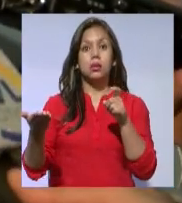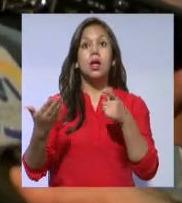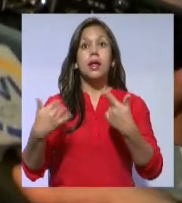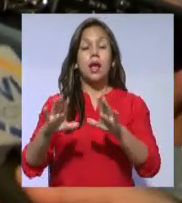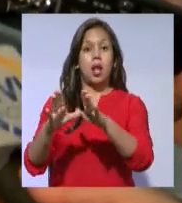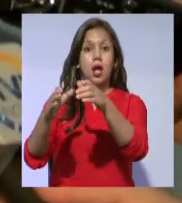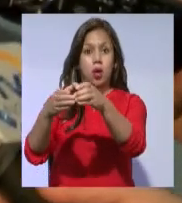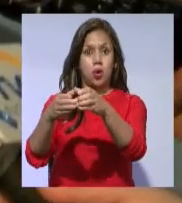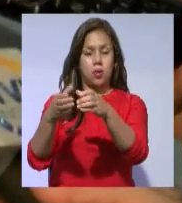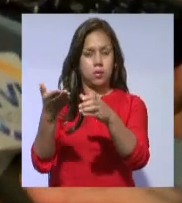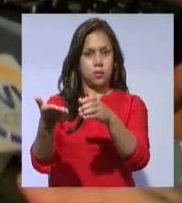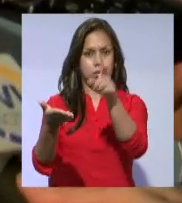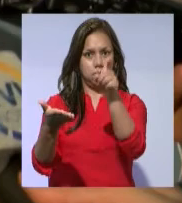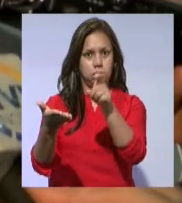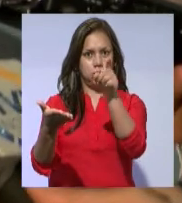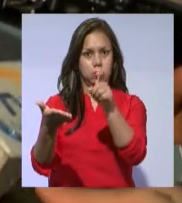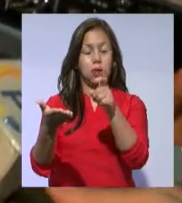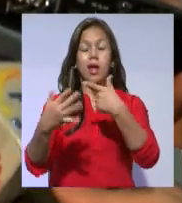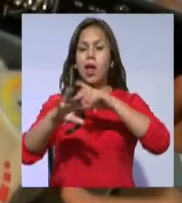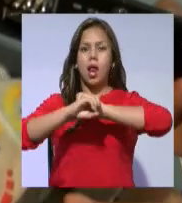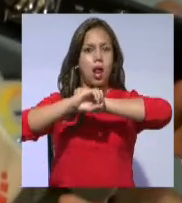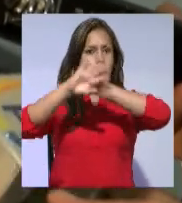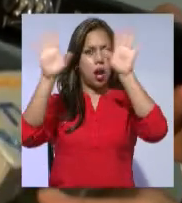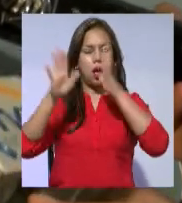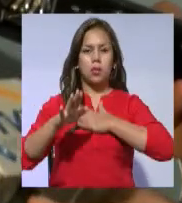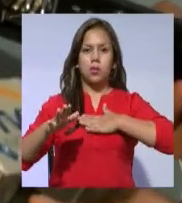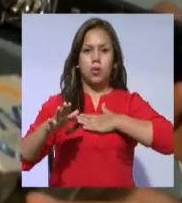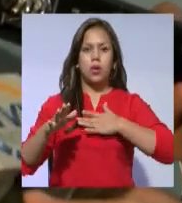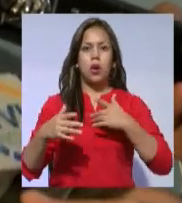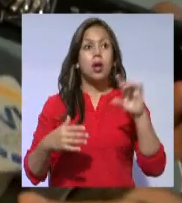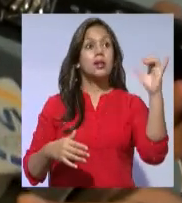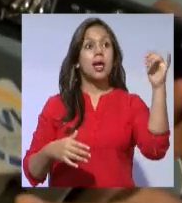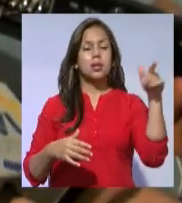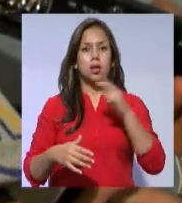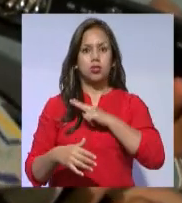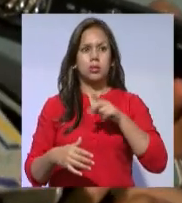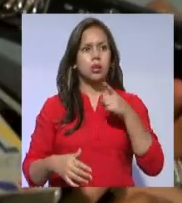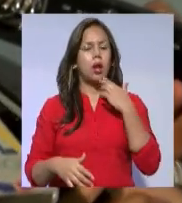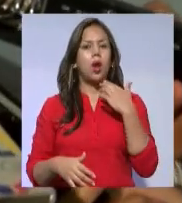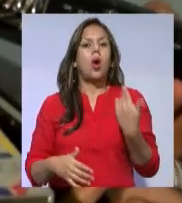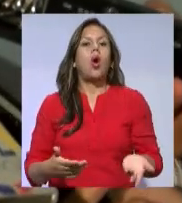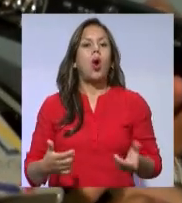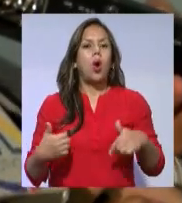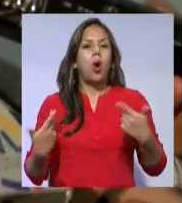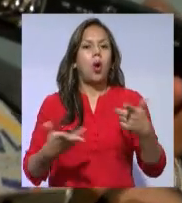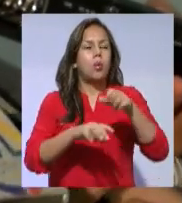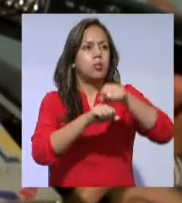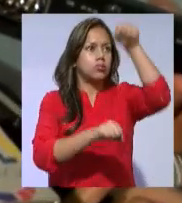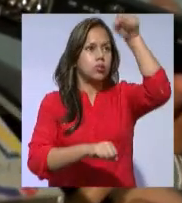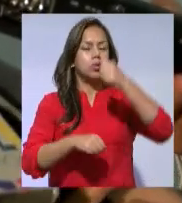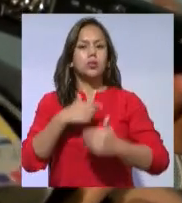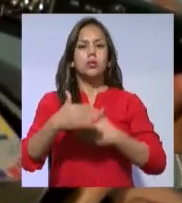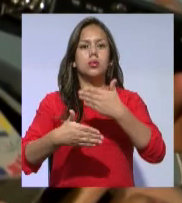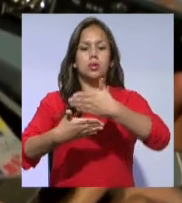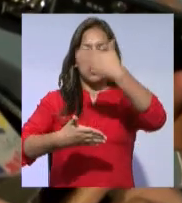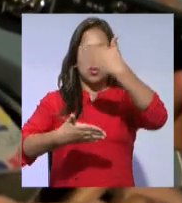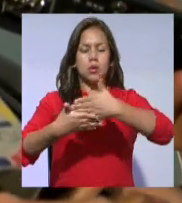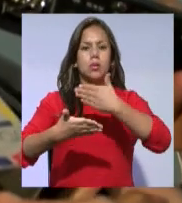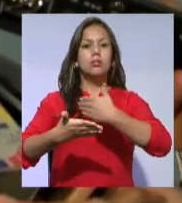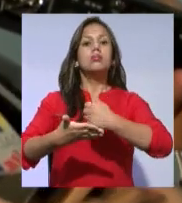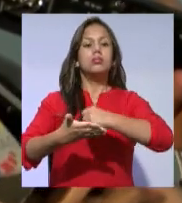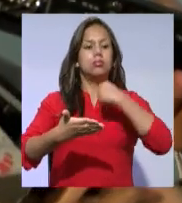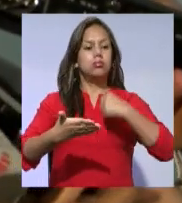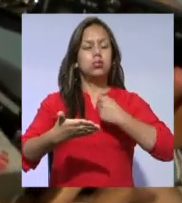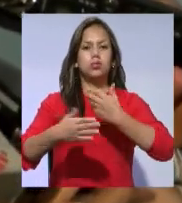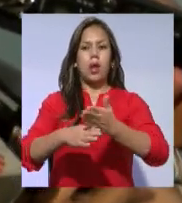de la comisión de la asamblea la realidad en cómo se dejo yachay cuáles han sido los detalles de los procesos precontractuales contractuales